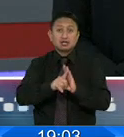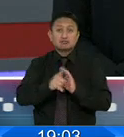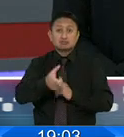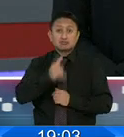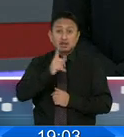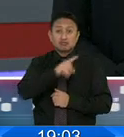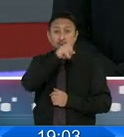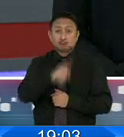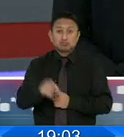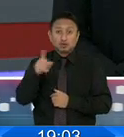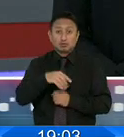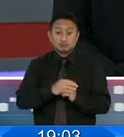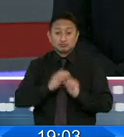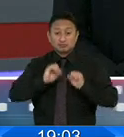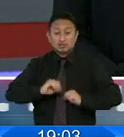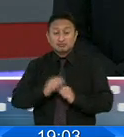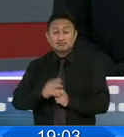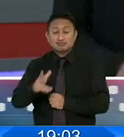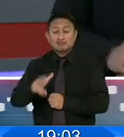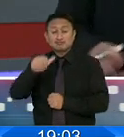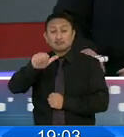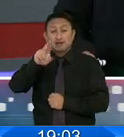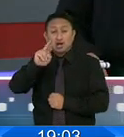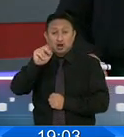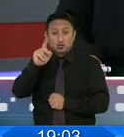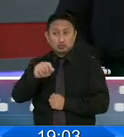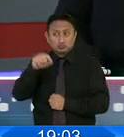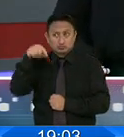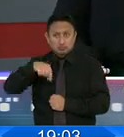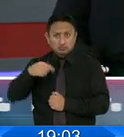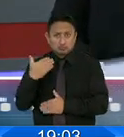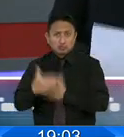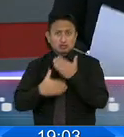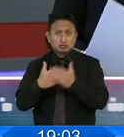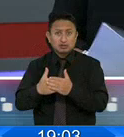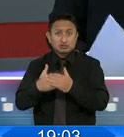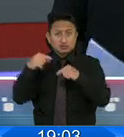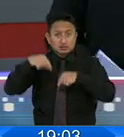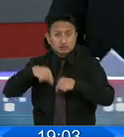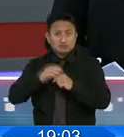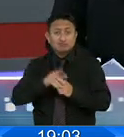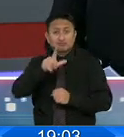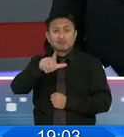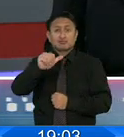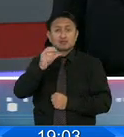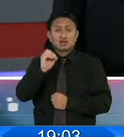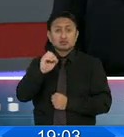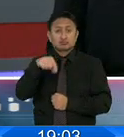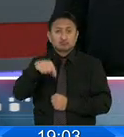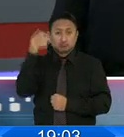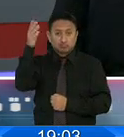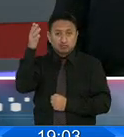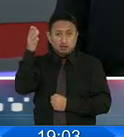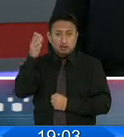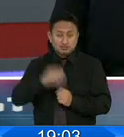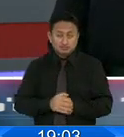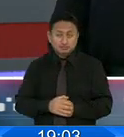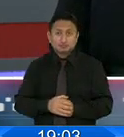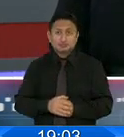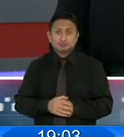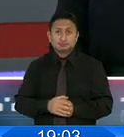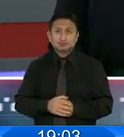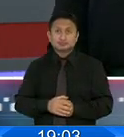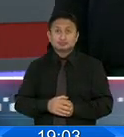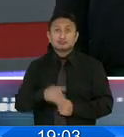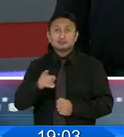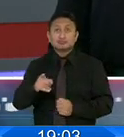escuchado las palabras del candidato Arauz y queremos también escuchar más adelante la intervención del candidato Lazo del Creo Partido Social Cristiano. Por eso,